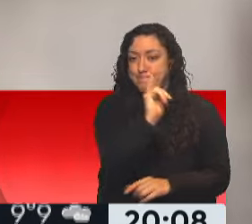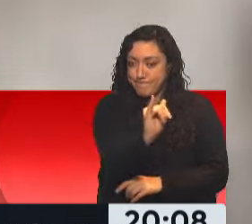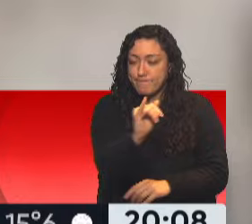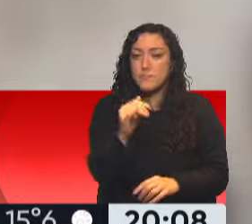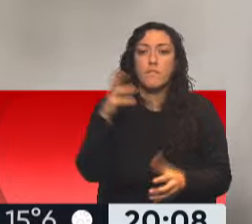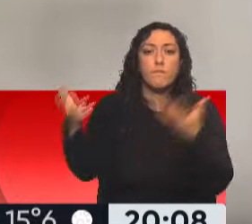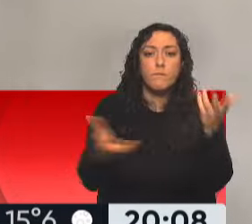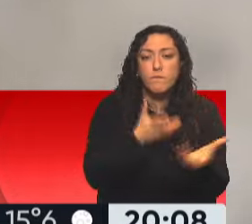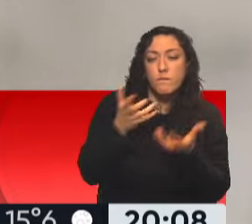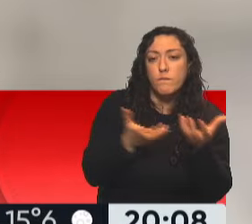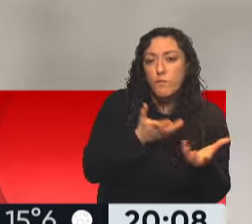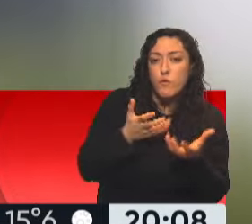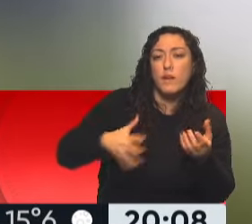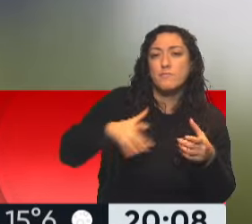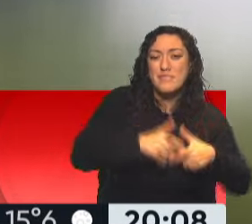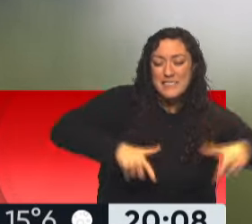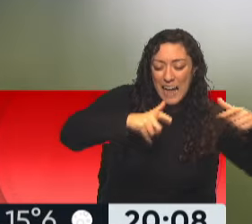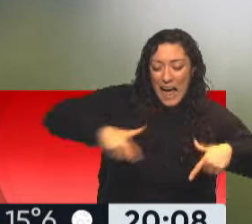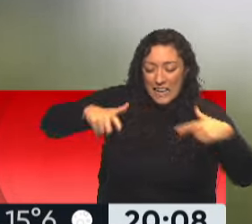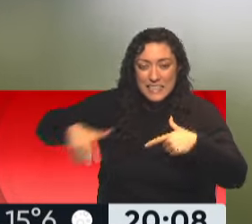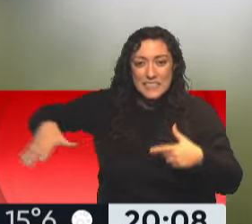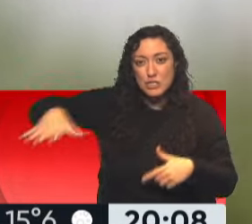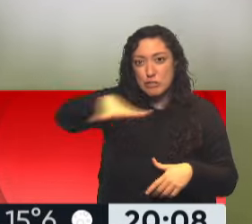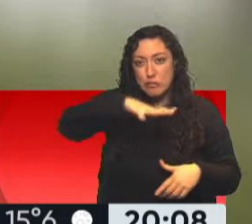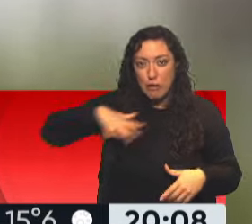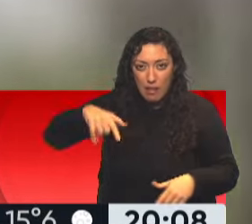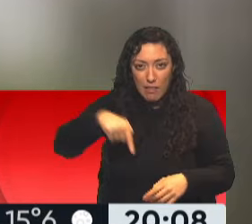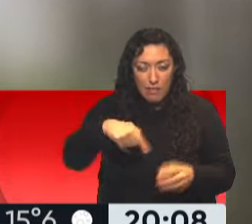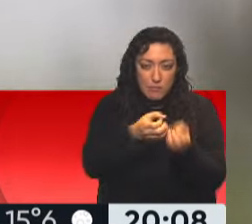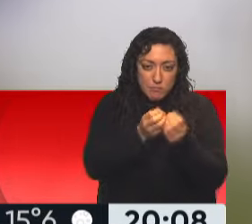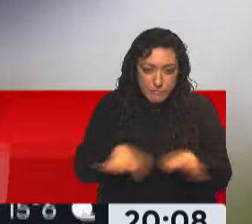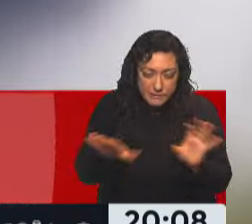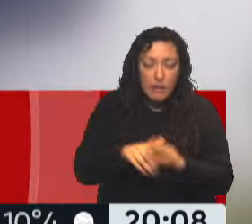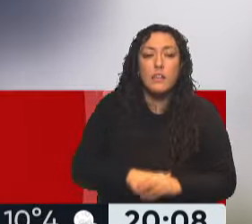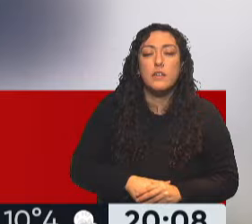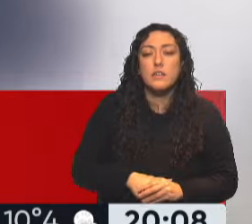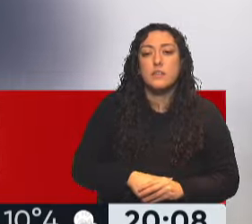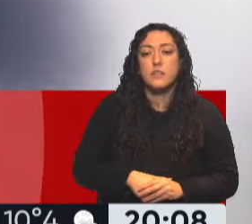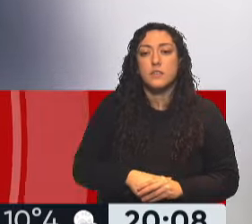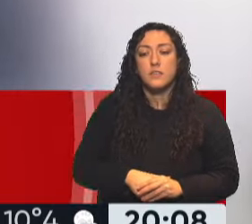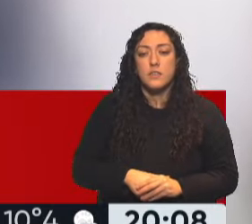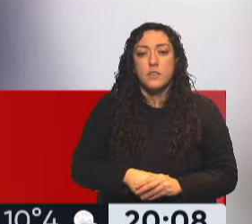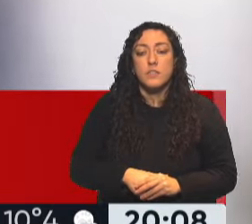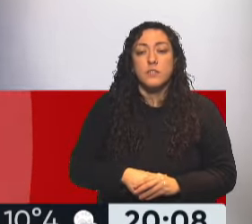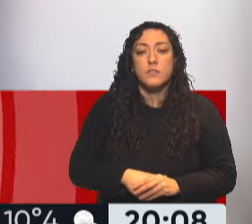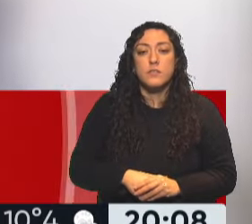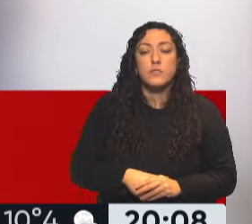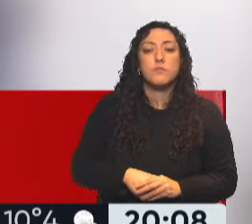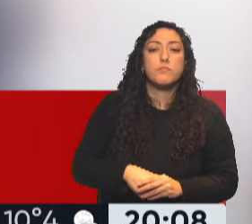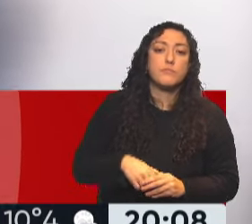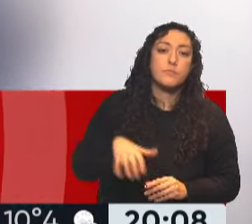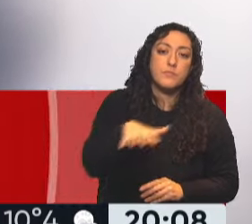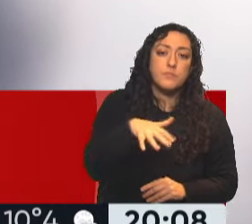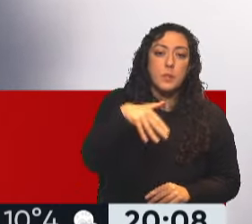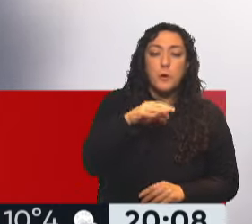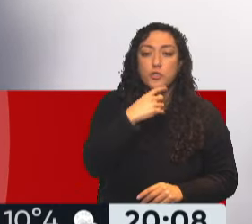desató en la zona de tanques de la refinería del complejo Industrial ingeniero Enrique mosconi